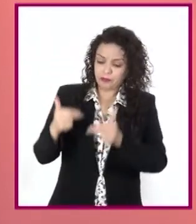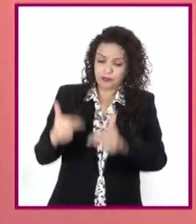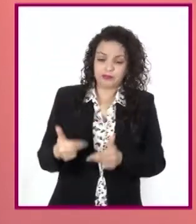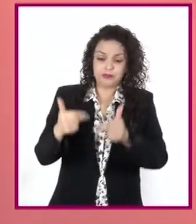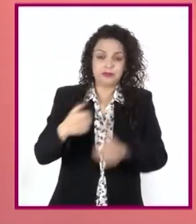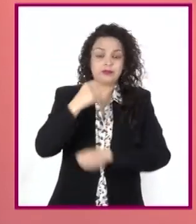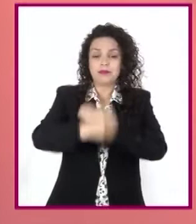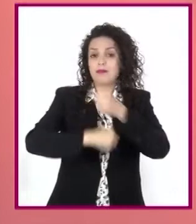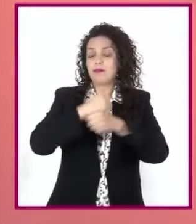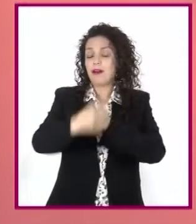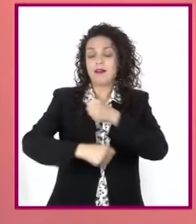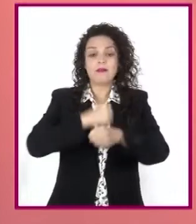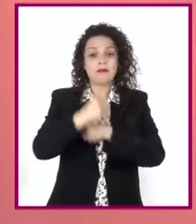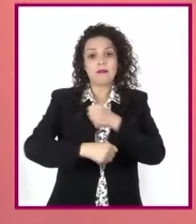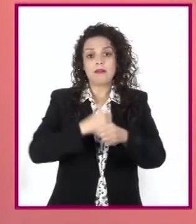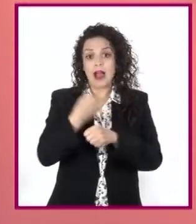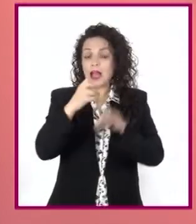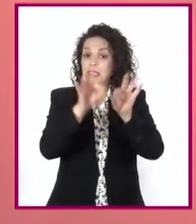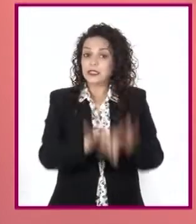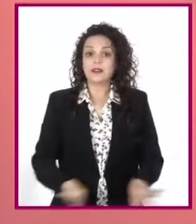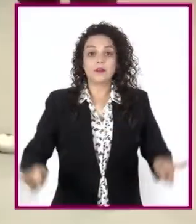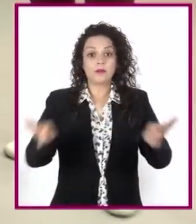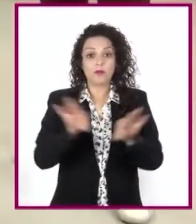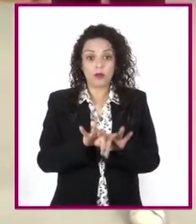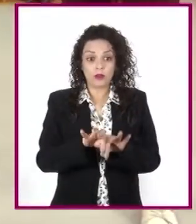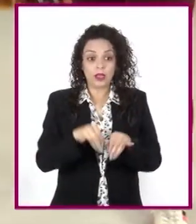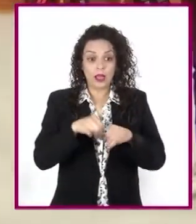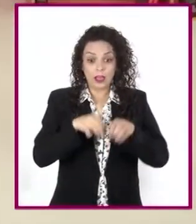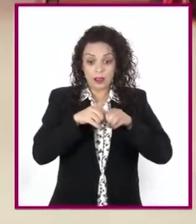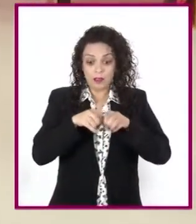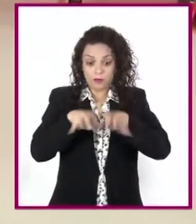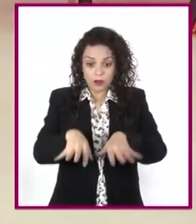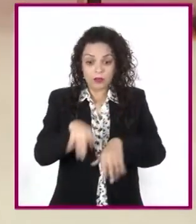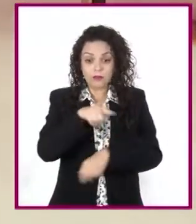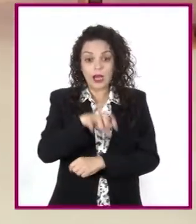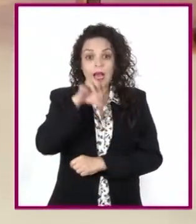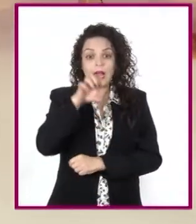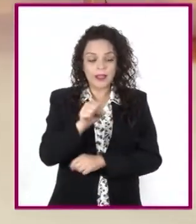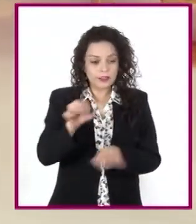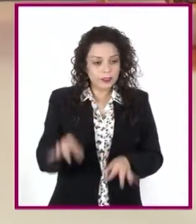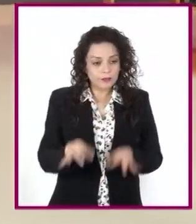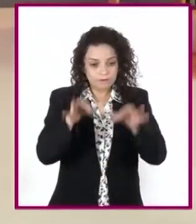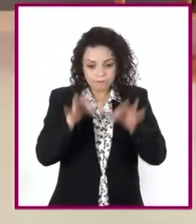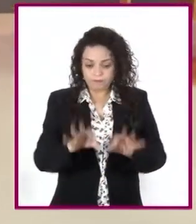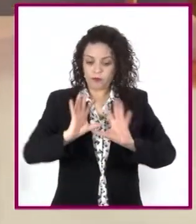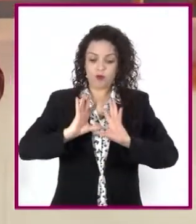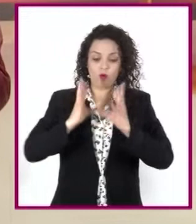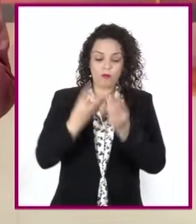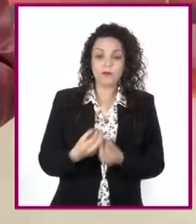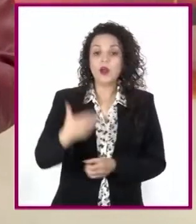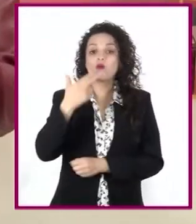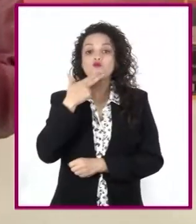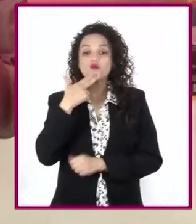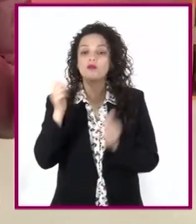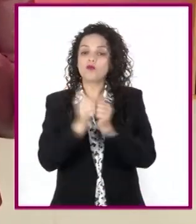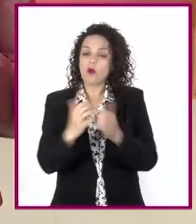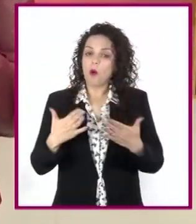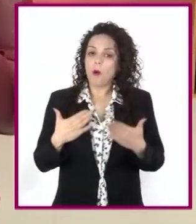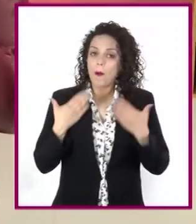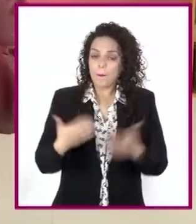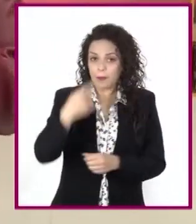de suma importancia que estas fuentes de información sean completas, útiles y confiables para su